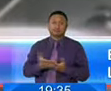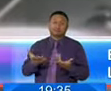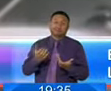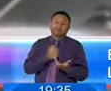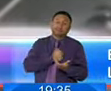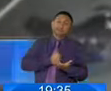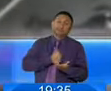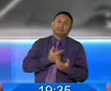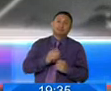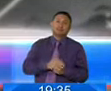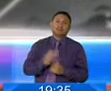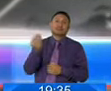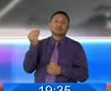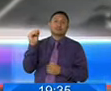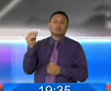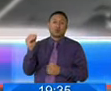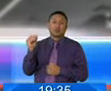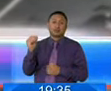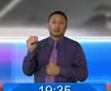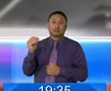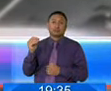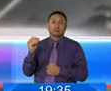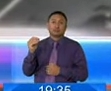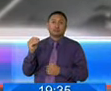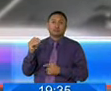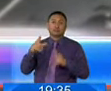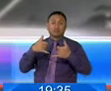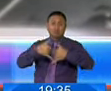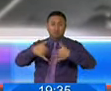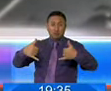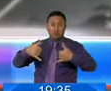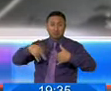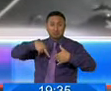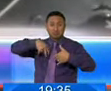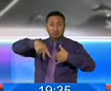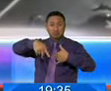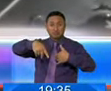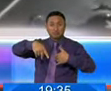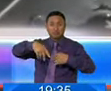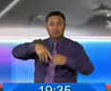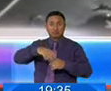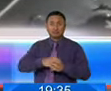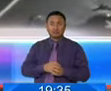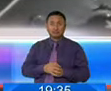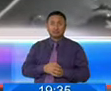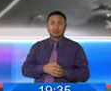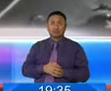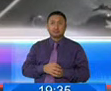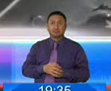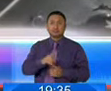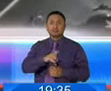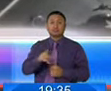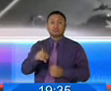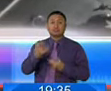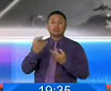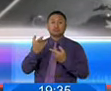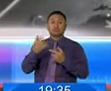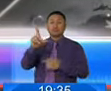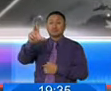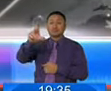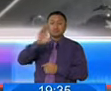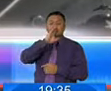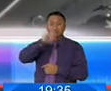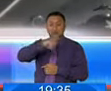uno de nuestros muchachos al salir del local, se le pasó el no dejarnos con candado